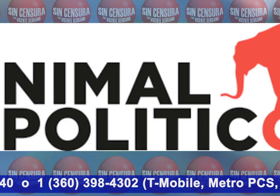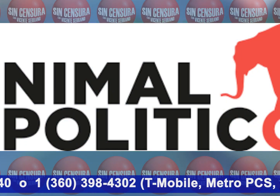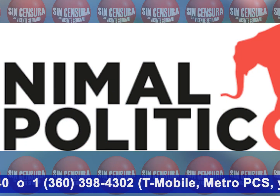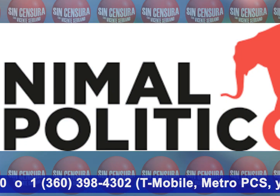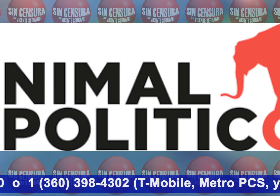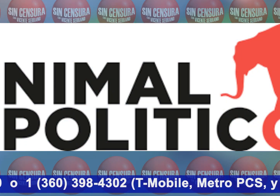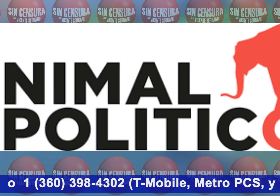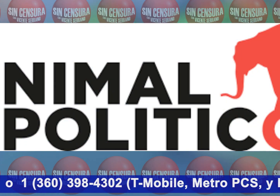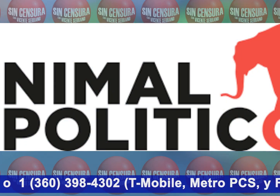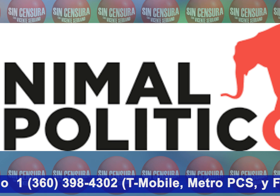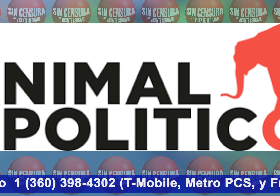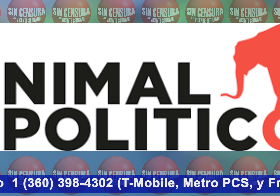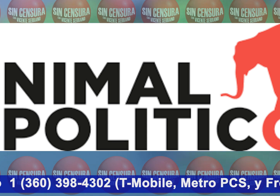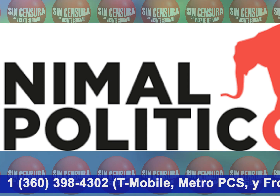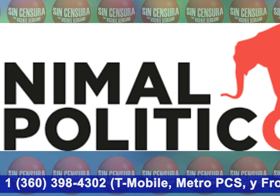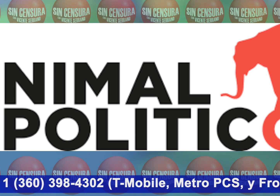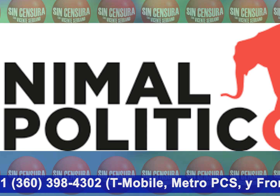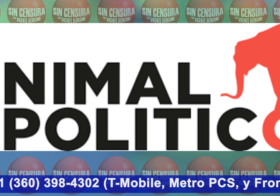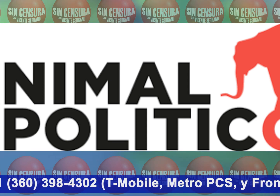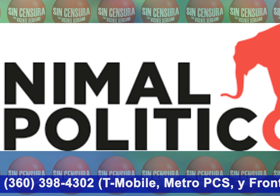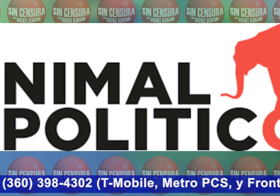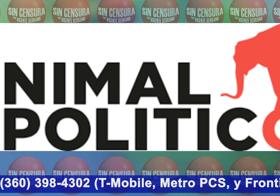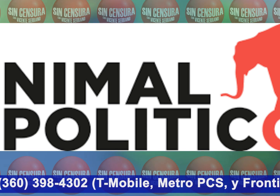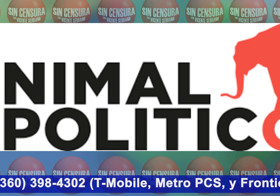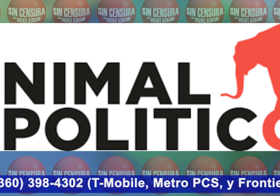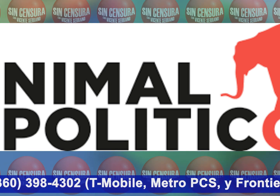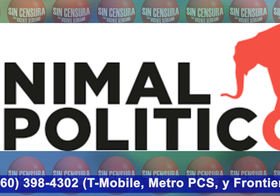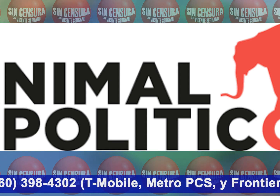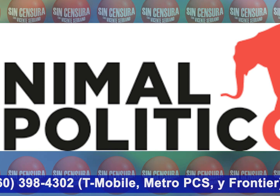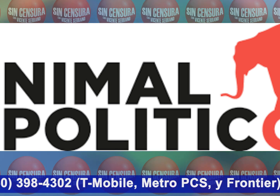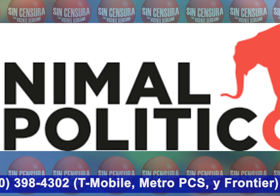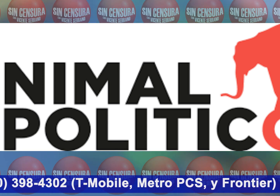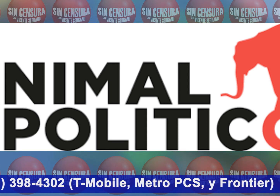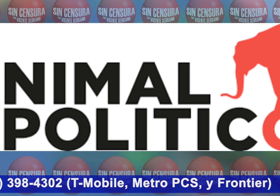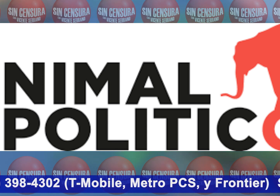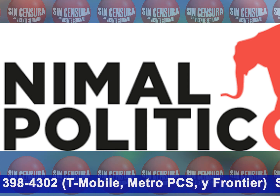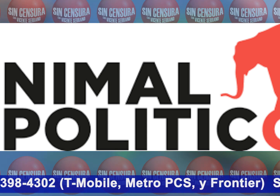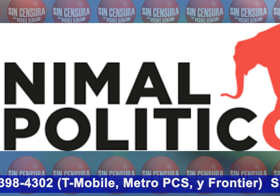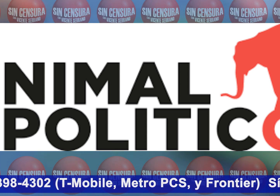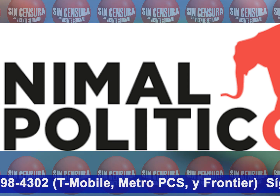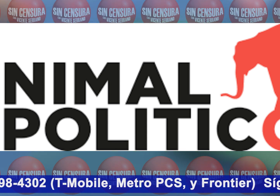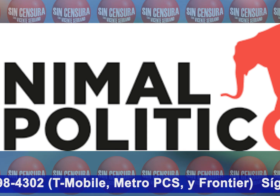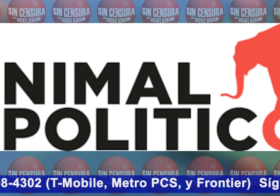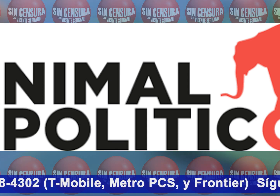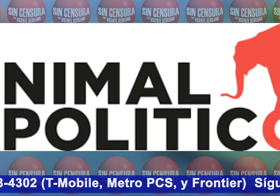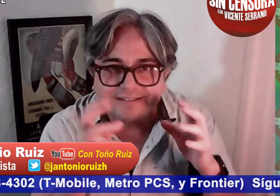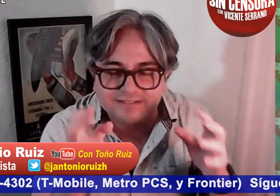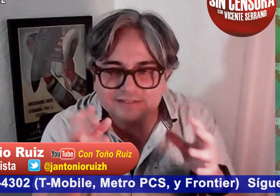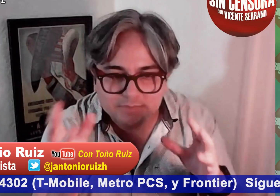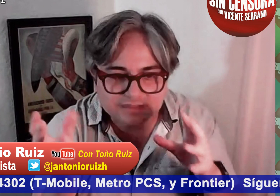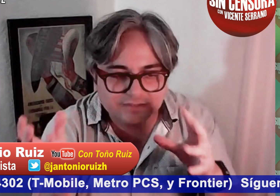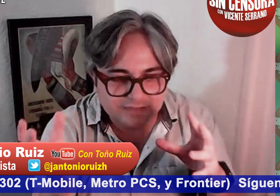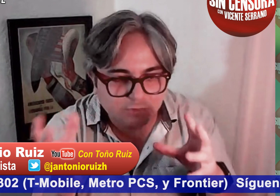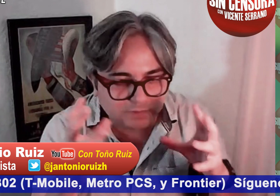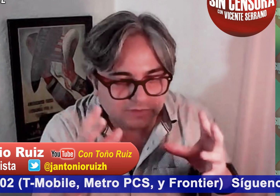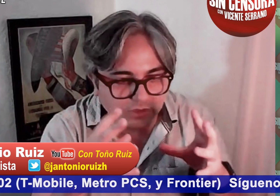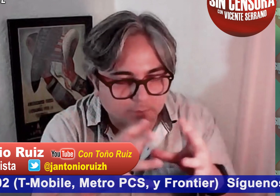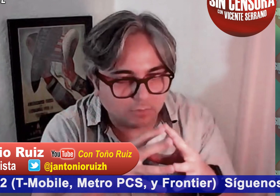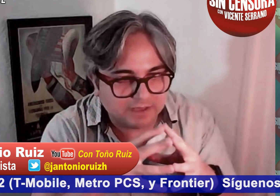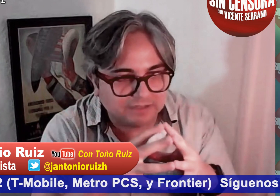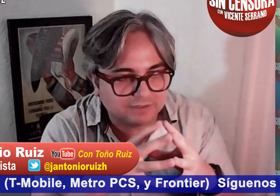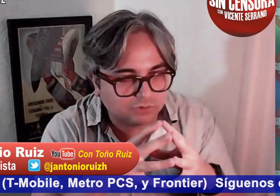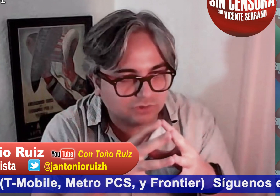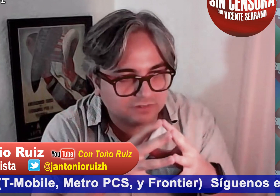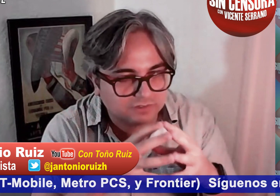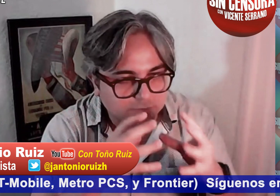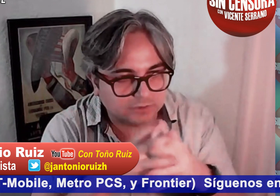México, la estafa maestra, hay que decirlo con todas sus letras. Pero a pesar de que ya recientemente sí hemos visto que